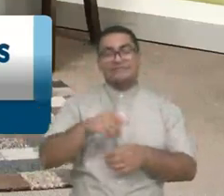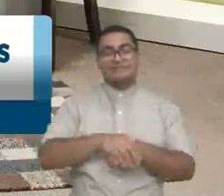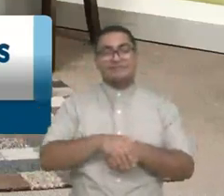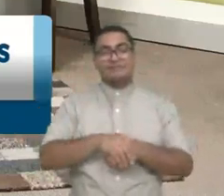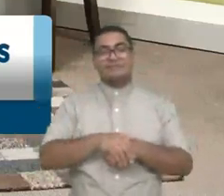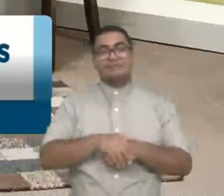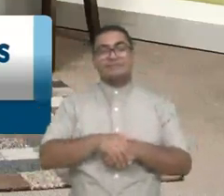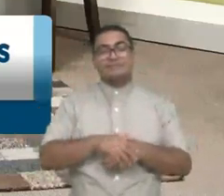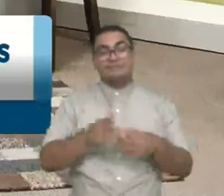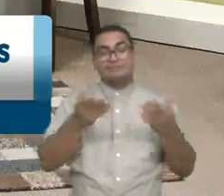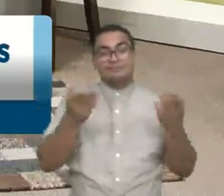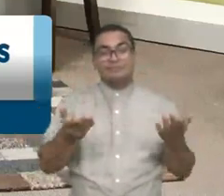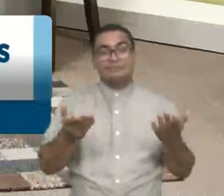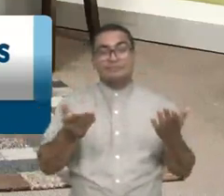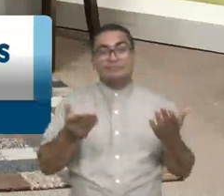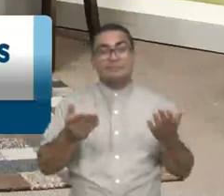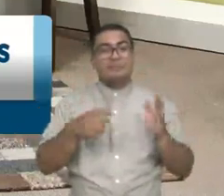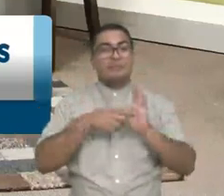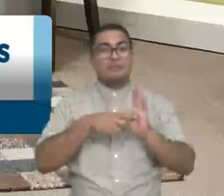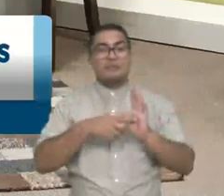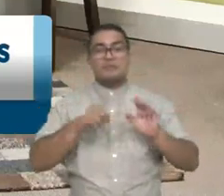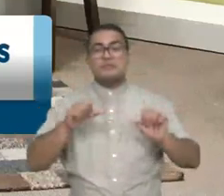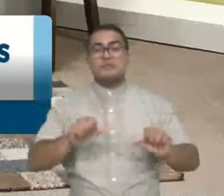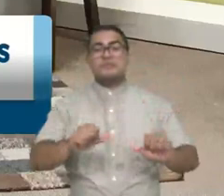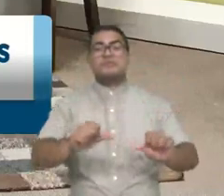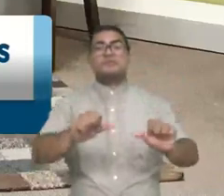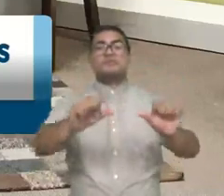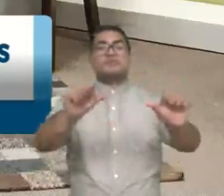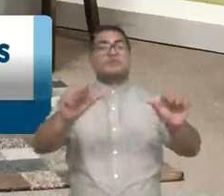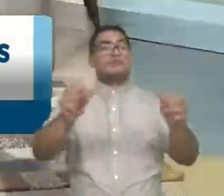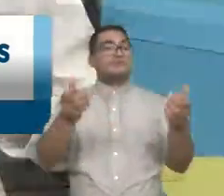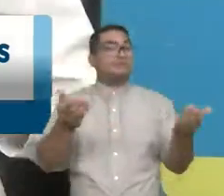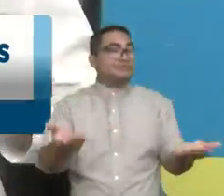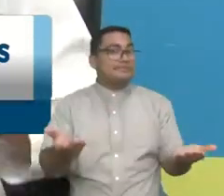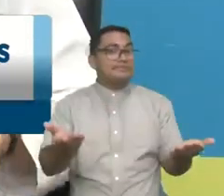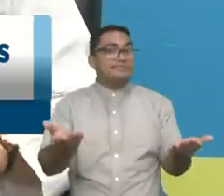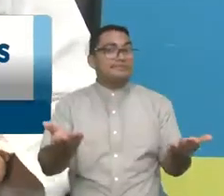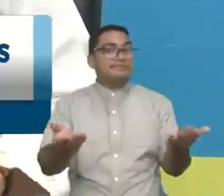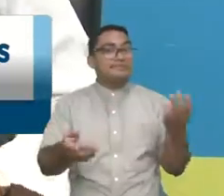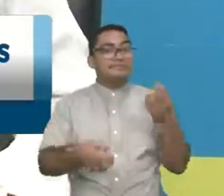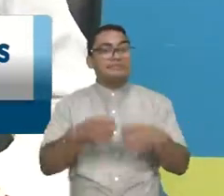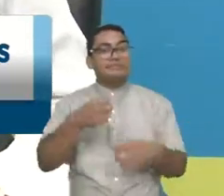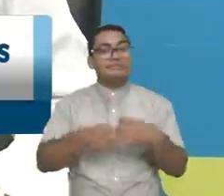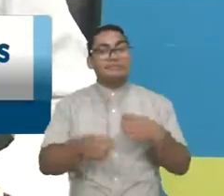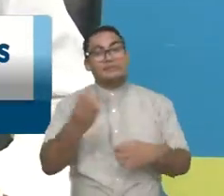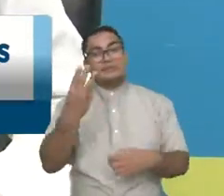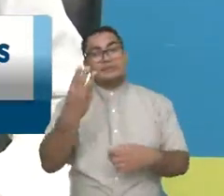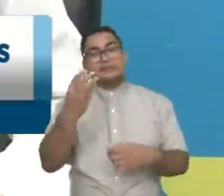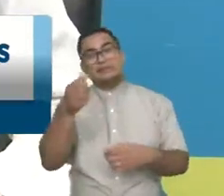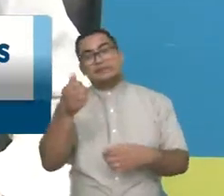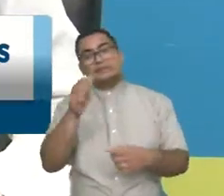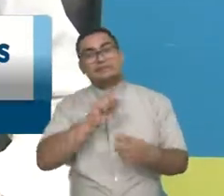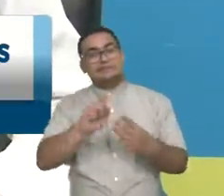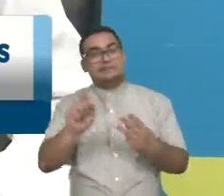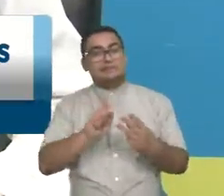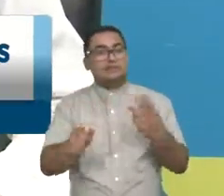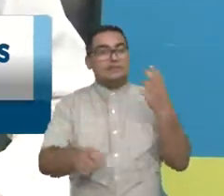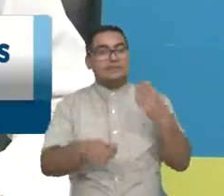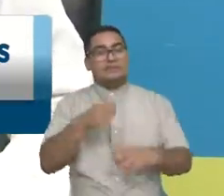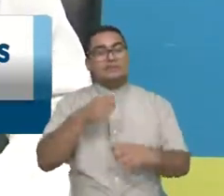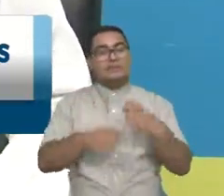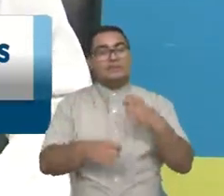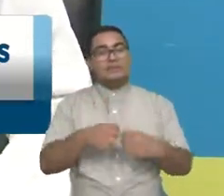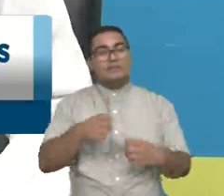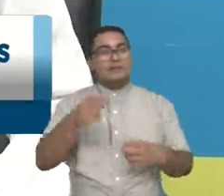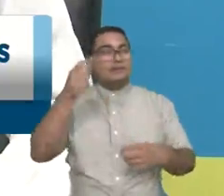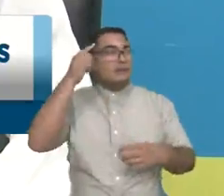esta, obviamente, si continúan con este ritmo, van a debutar en unos 3-6 meses probablemente en un problema de salud